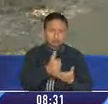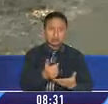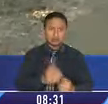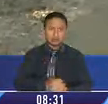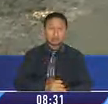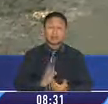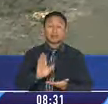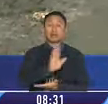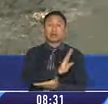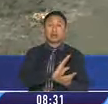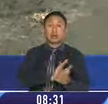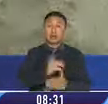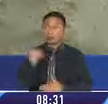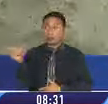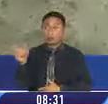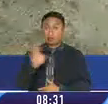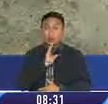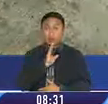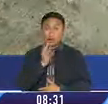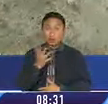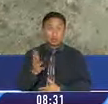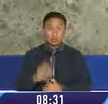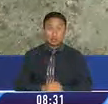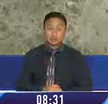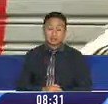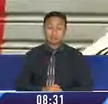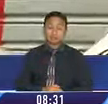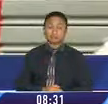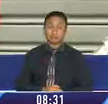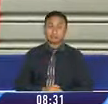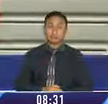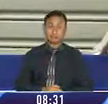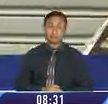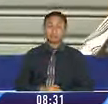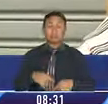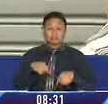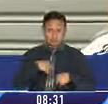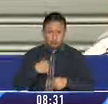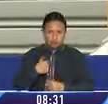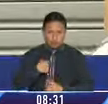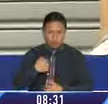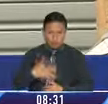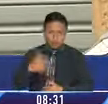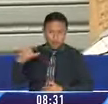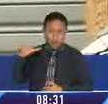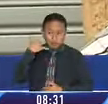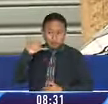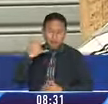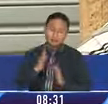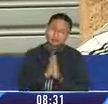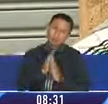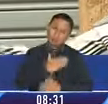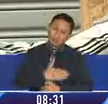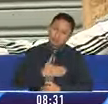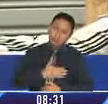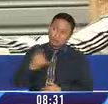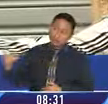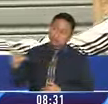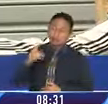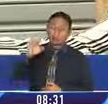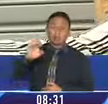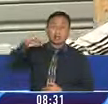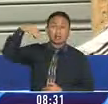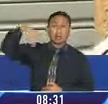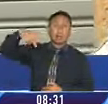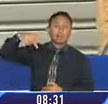que hay barrios que no cuentan con el servicio o es intermitente. Hemos llamado, hemos pedido de favor que venga la ENAP a